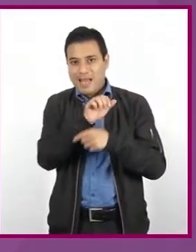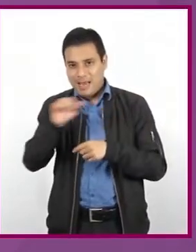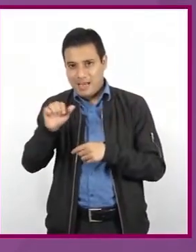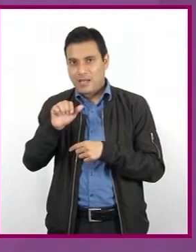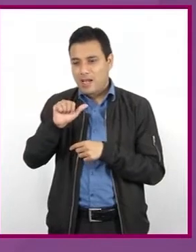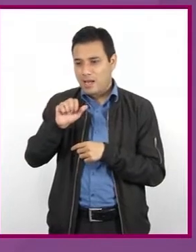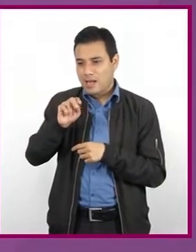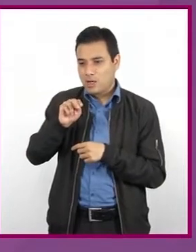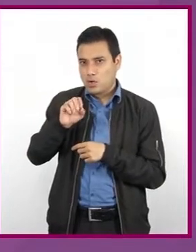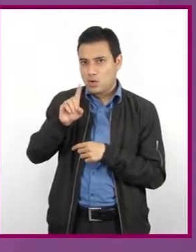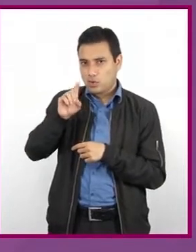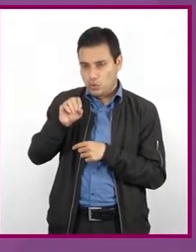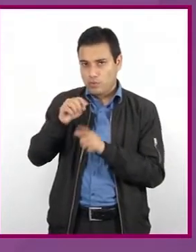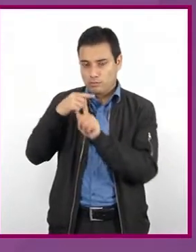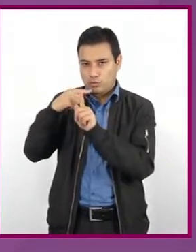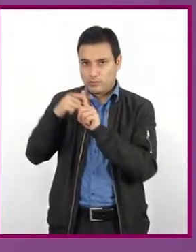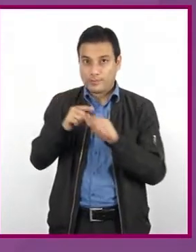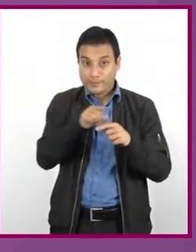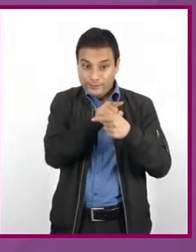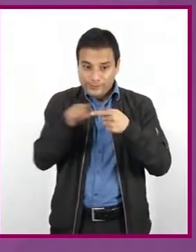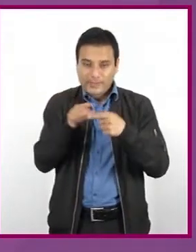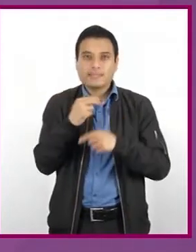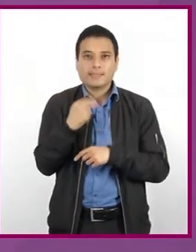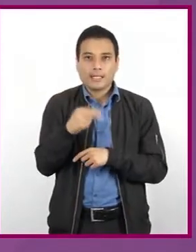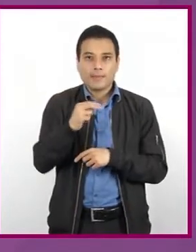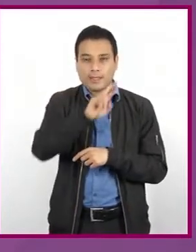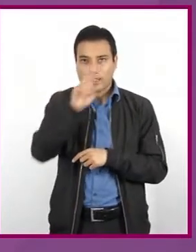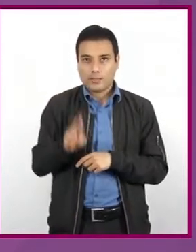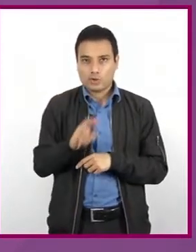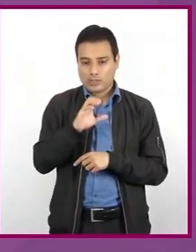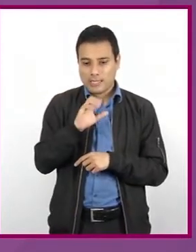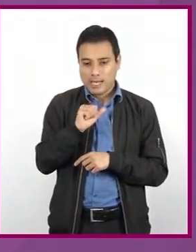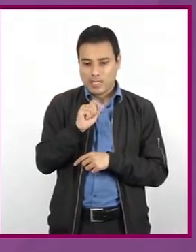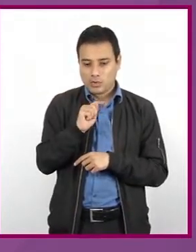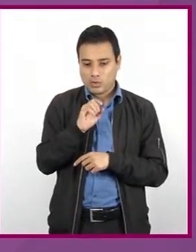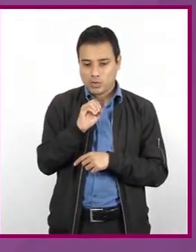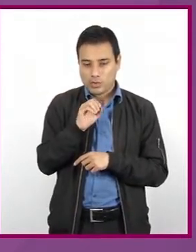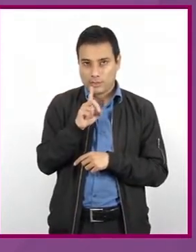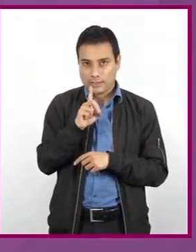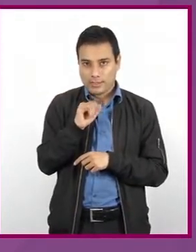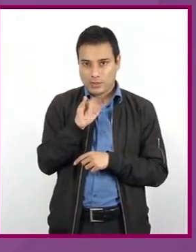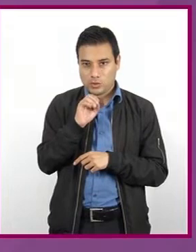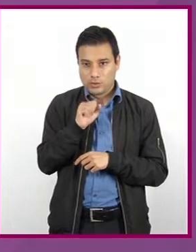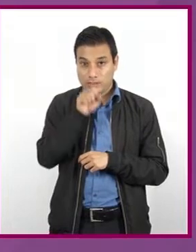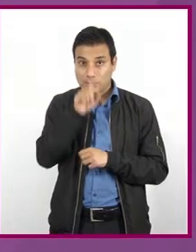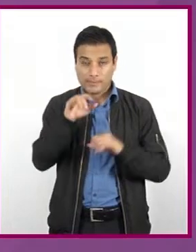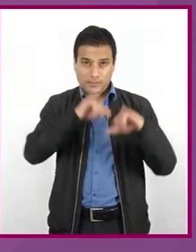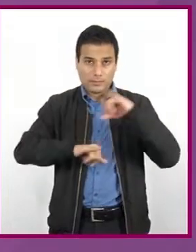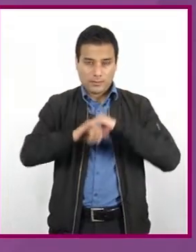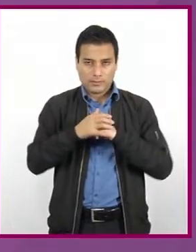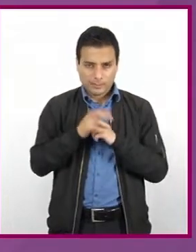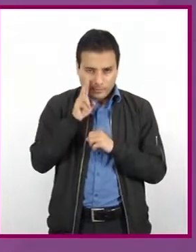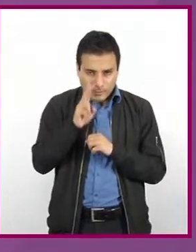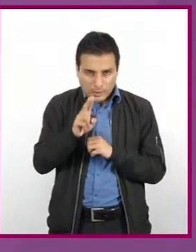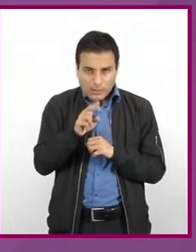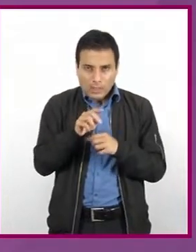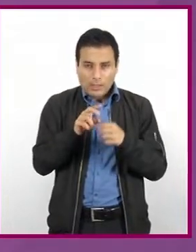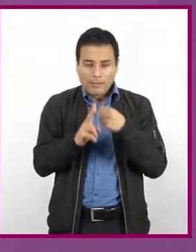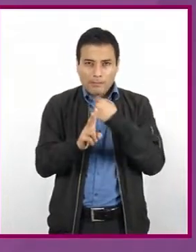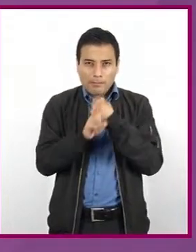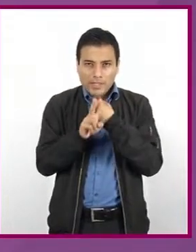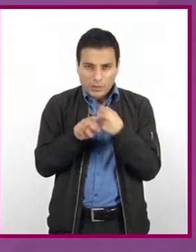A esta corriente le llamaron rayos catódicos. Además, los científicos vieron que las paredes internas de vidrio detrás